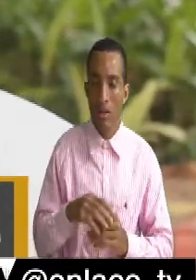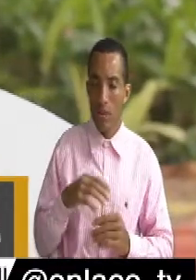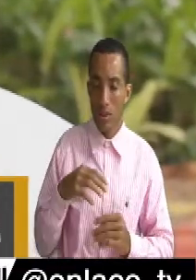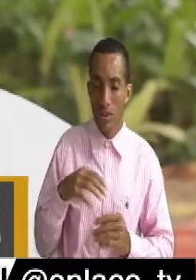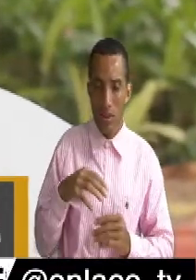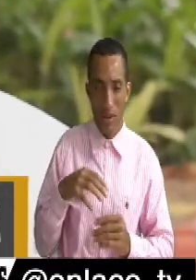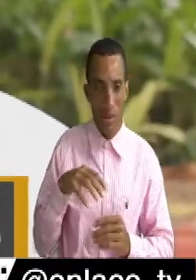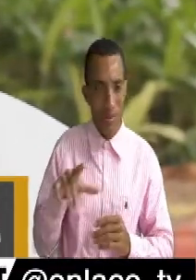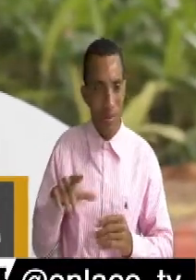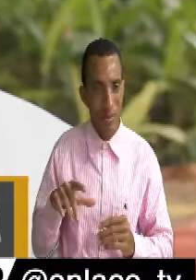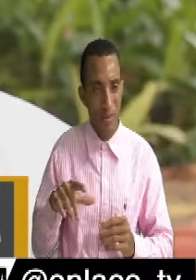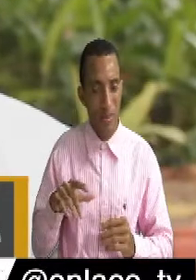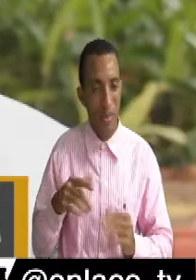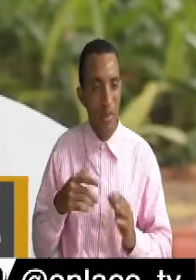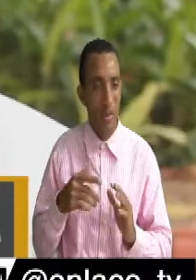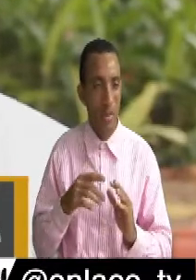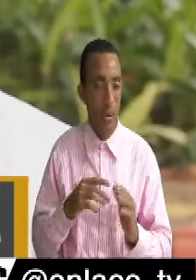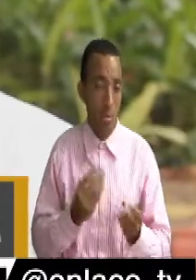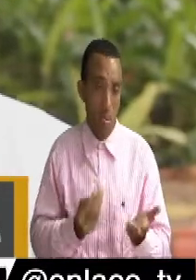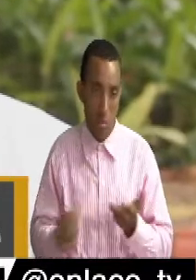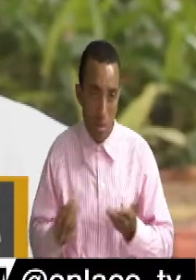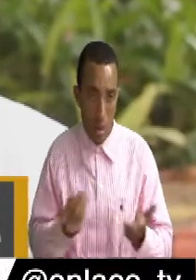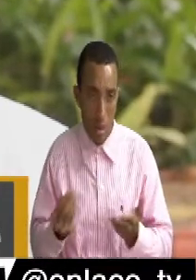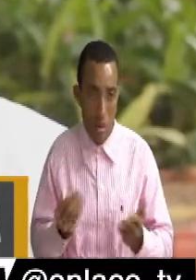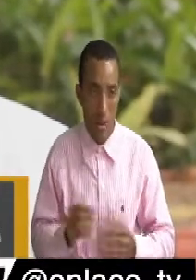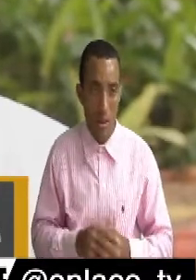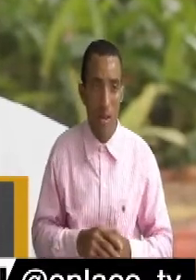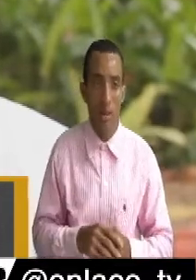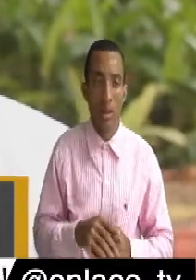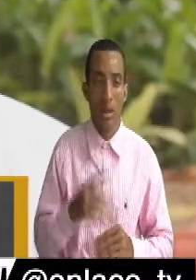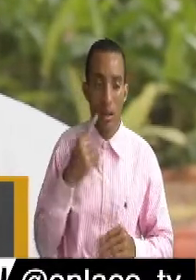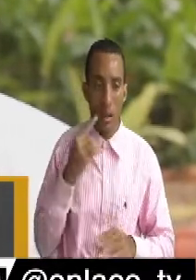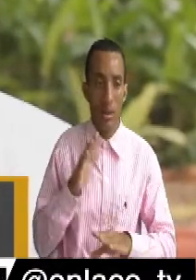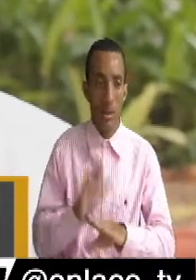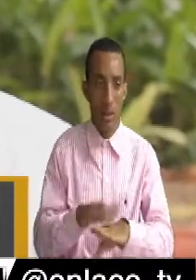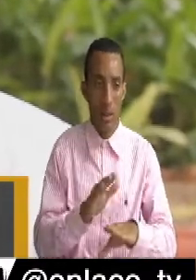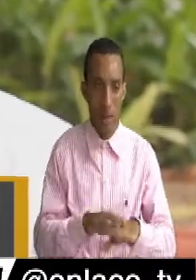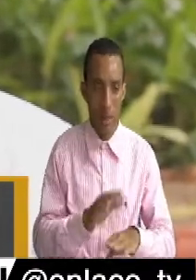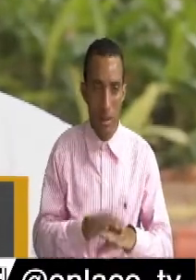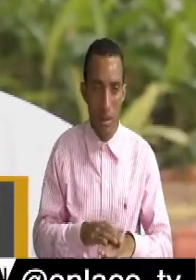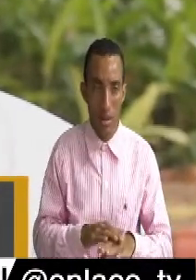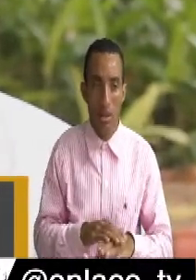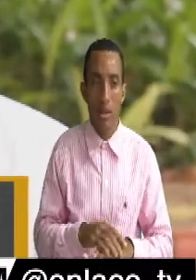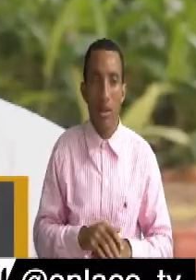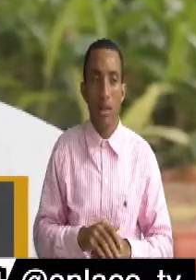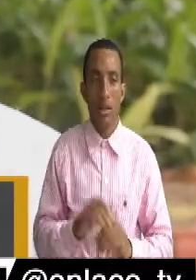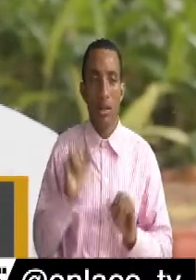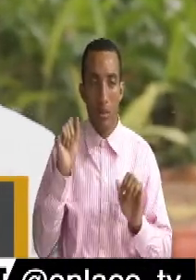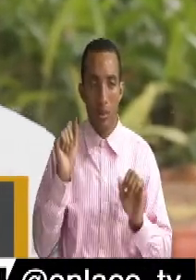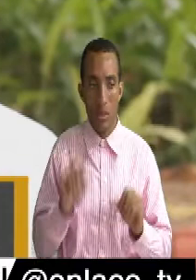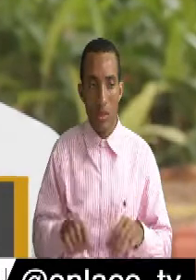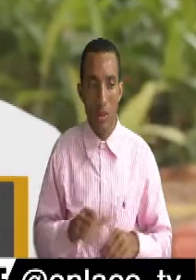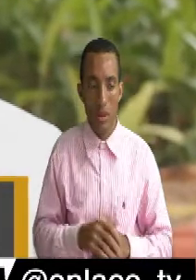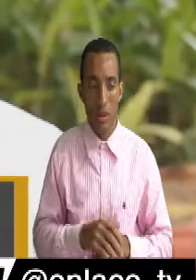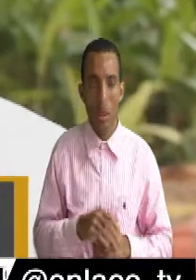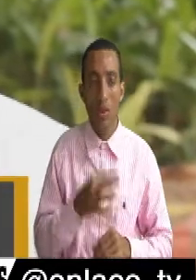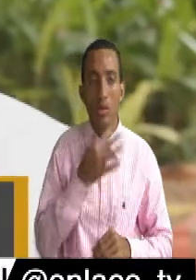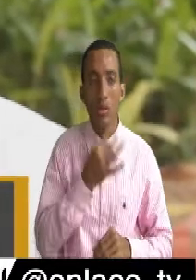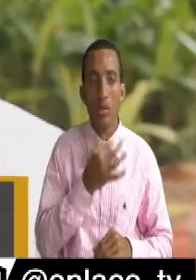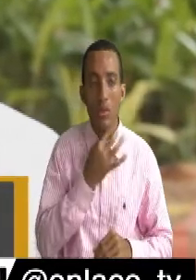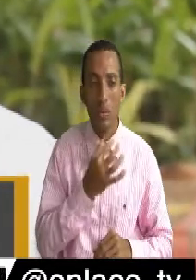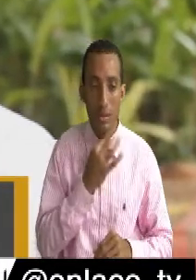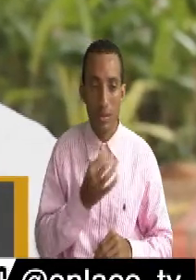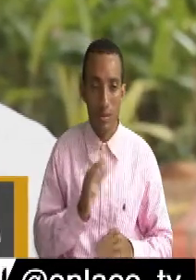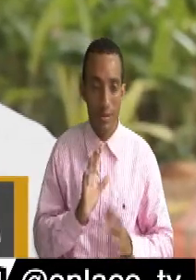yo atreví a que ese beso y un mi antes que bajé